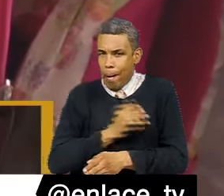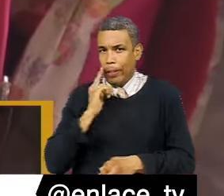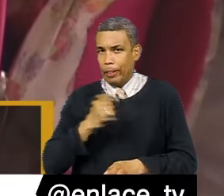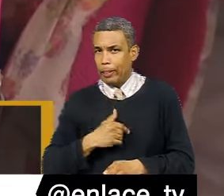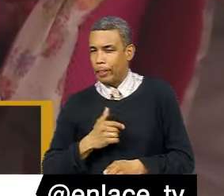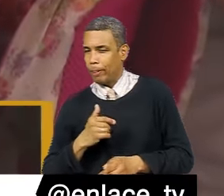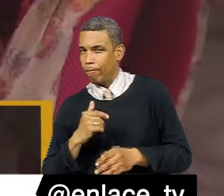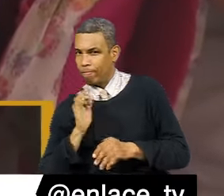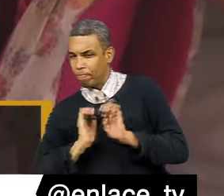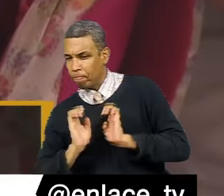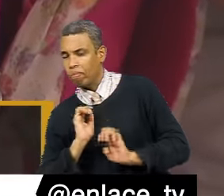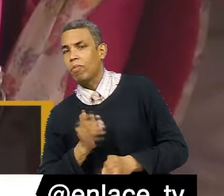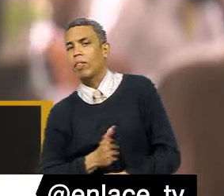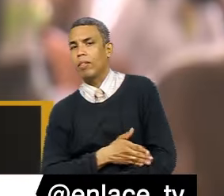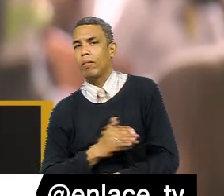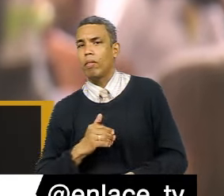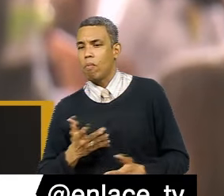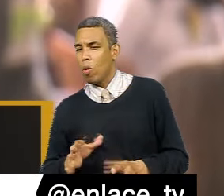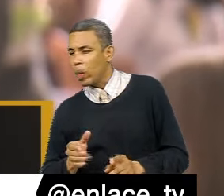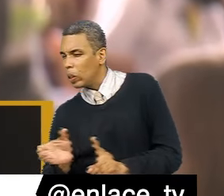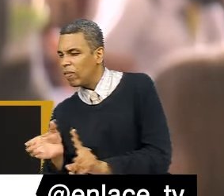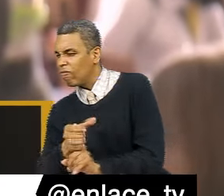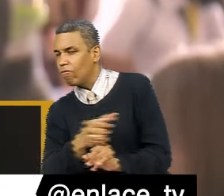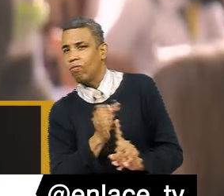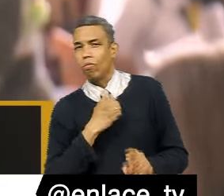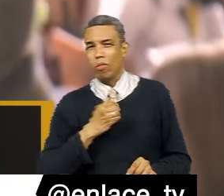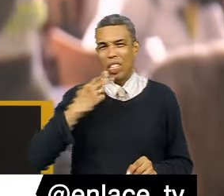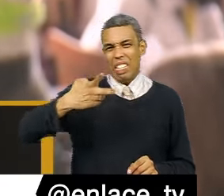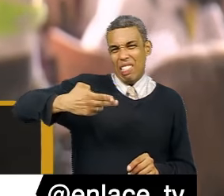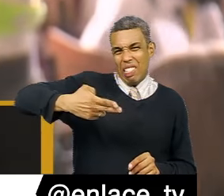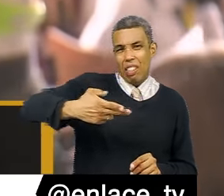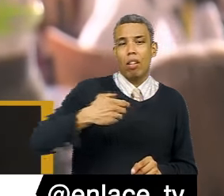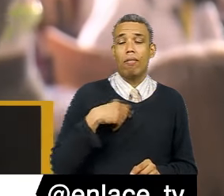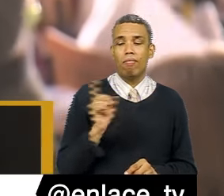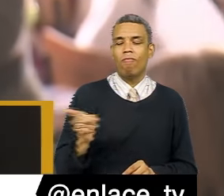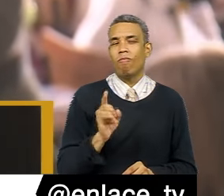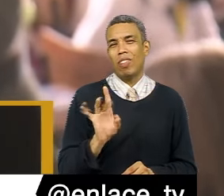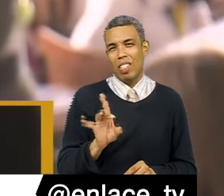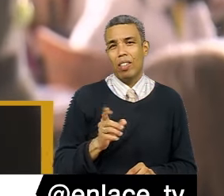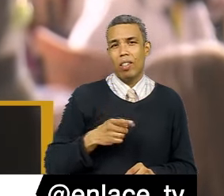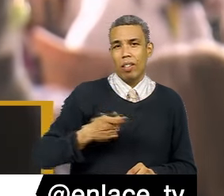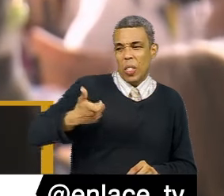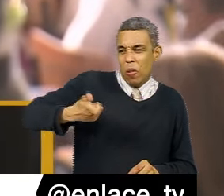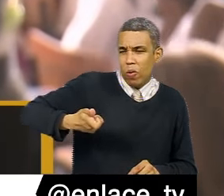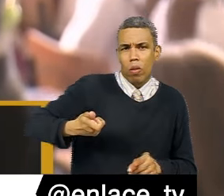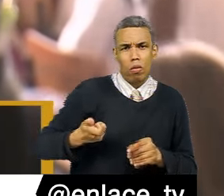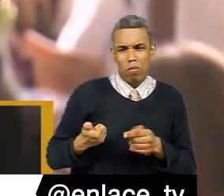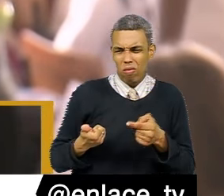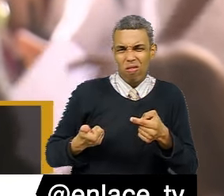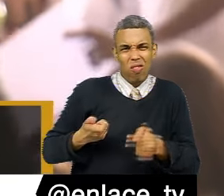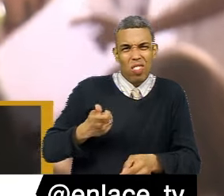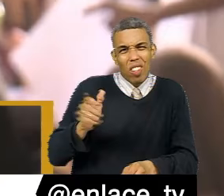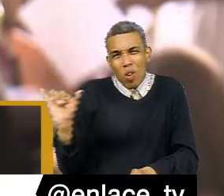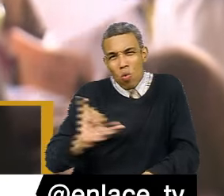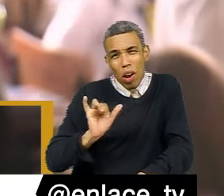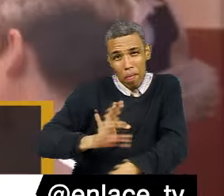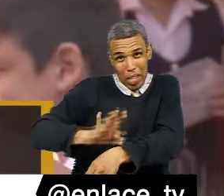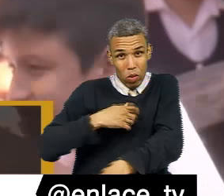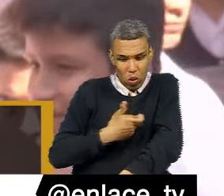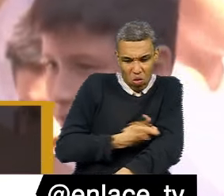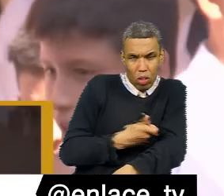de algunas 15 tijeras, unos exactos, unas jeringas. No sabemos de pronto para qué están utilizando, de pronto